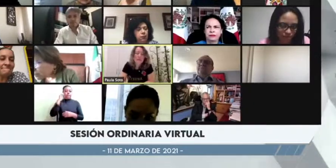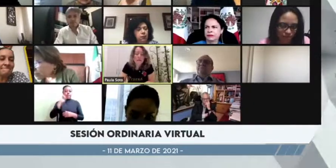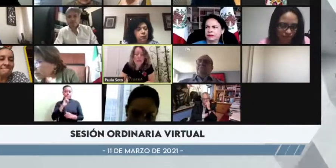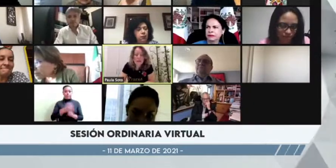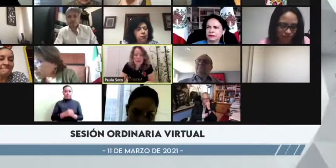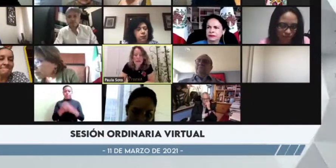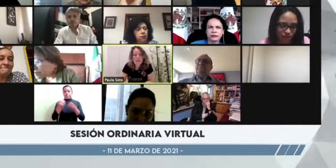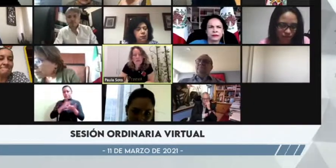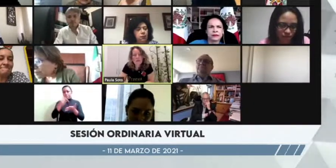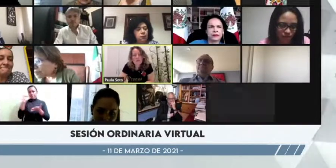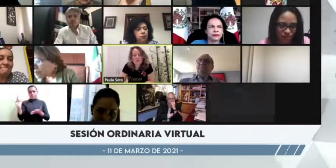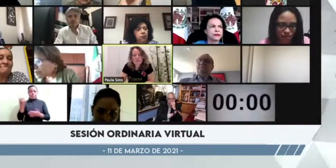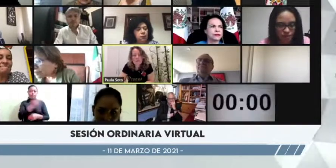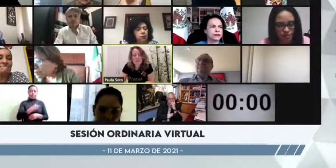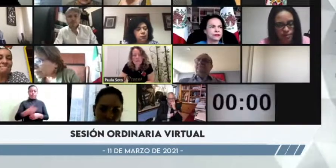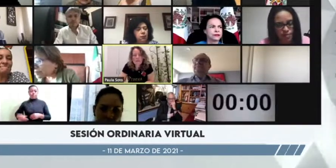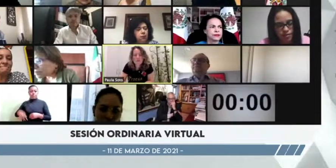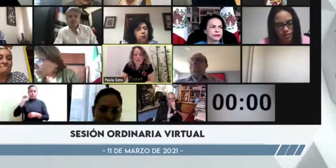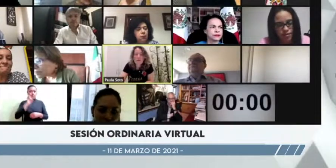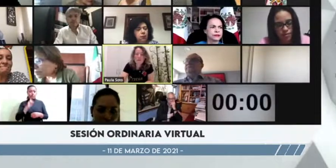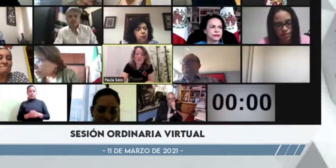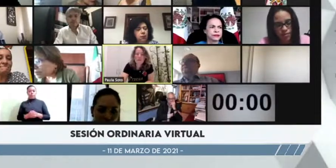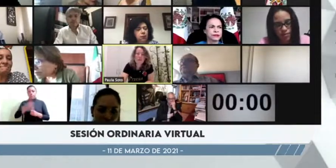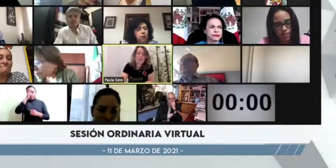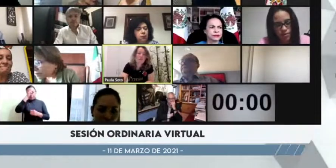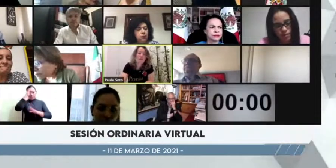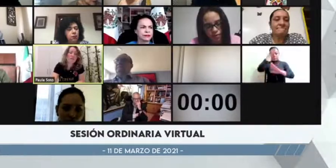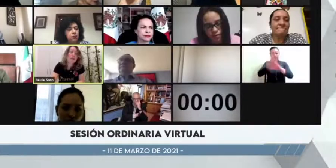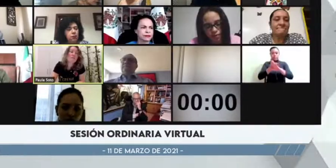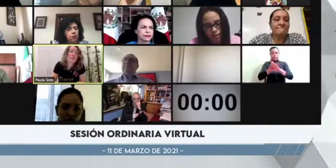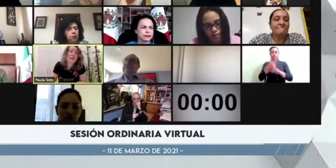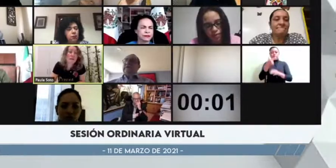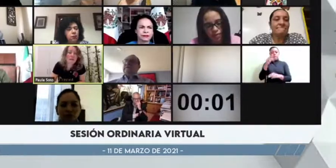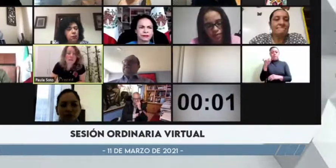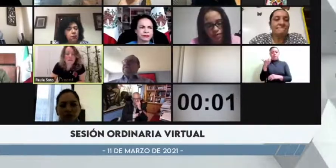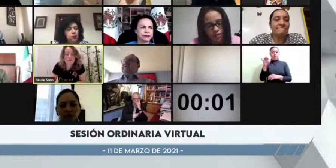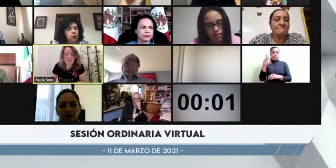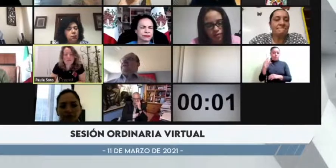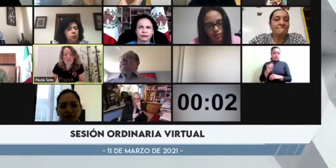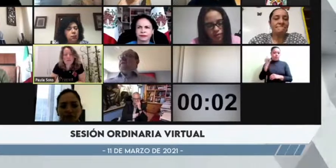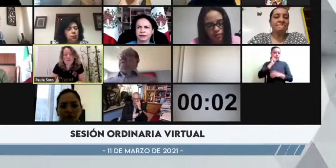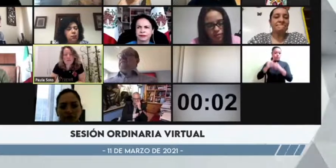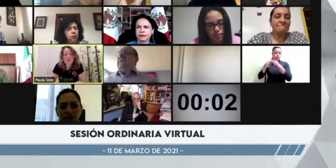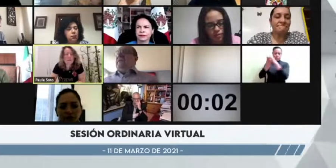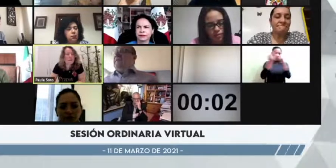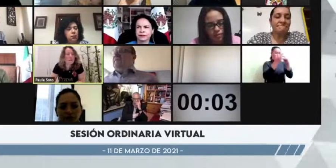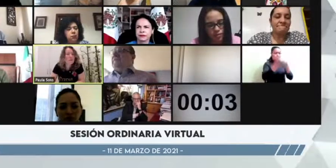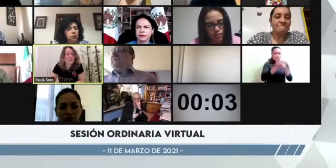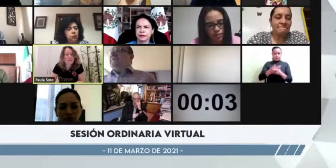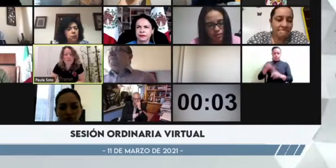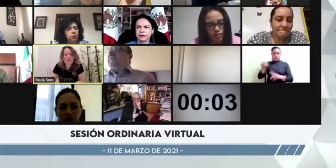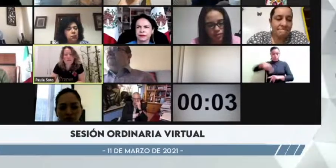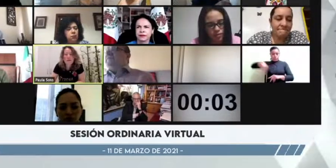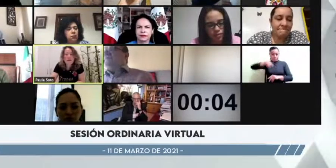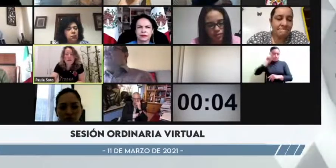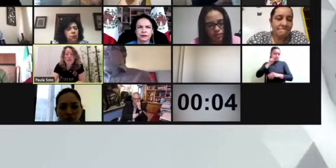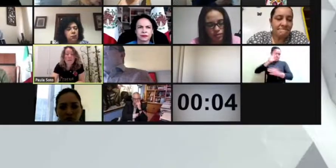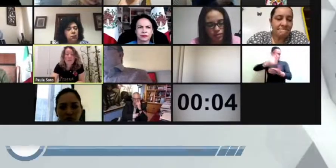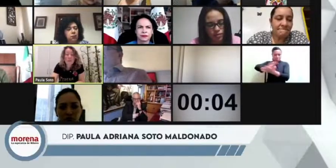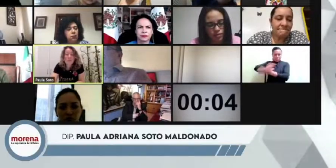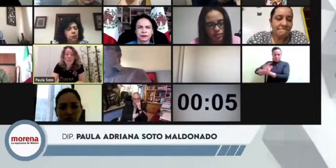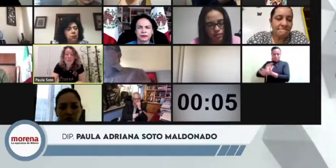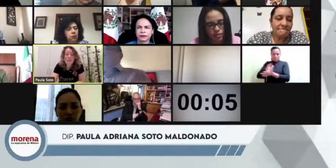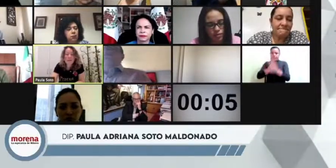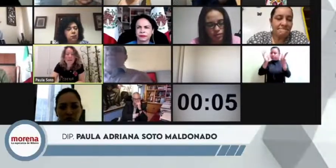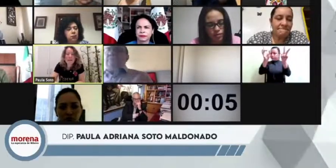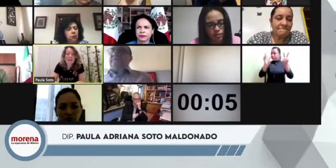de género, los feminicidios y la discriminación contra las mujeres han sido temas constantes durante muchos años, pero la puesta